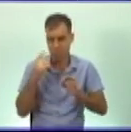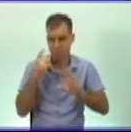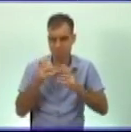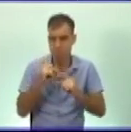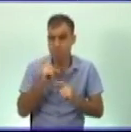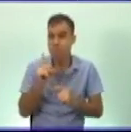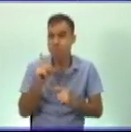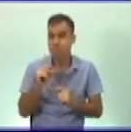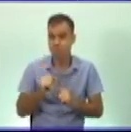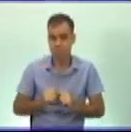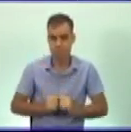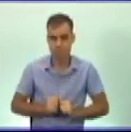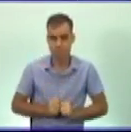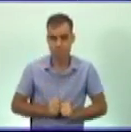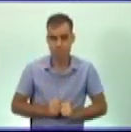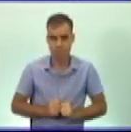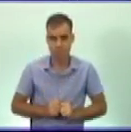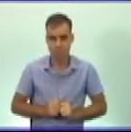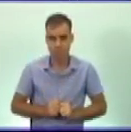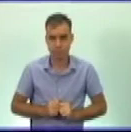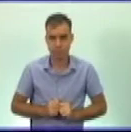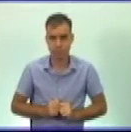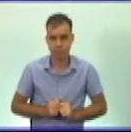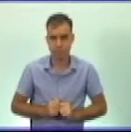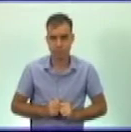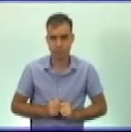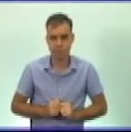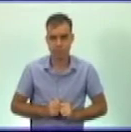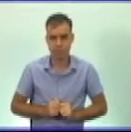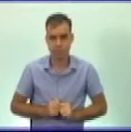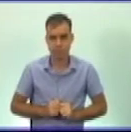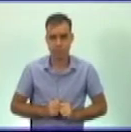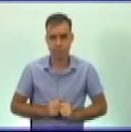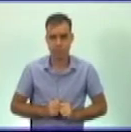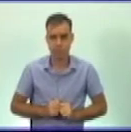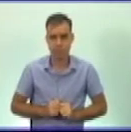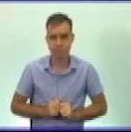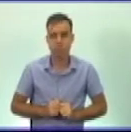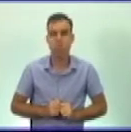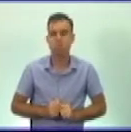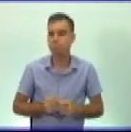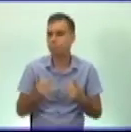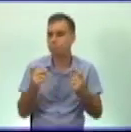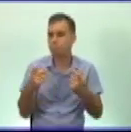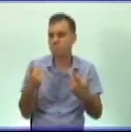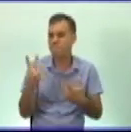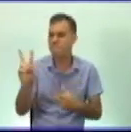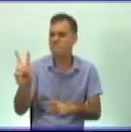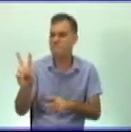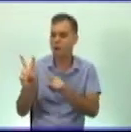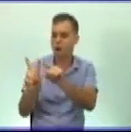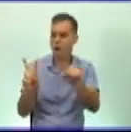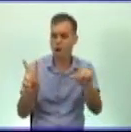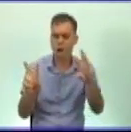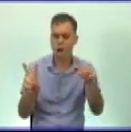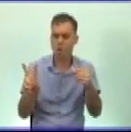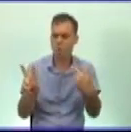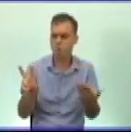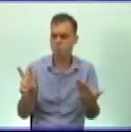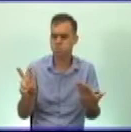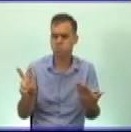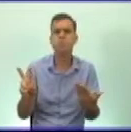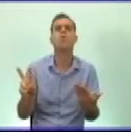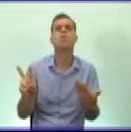los datos que nos da el ejercicio lo hemos ubicado en ella. ¿Qué necesitamos para conocer el volumen de la pieza resultante?